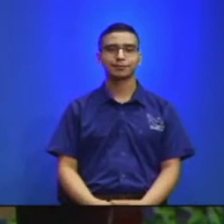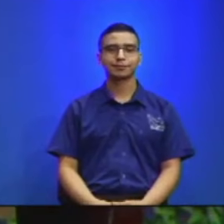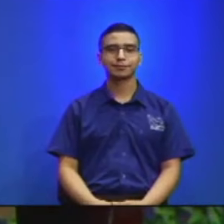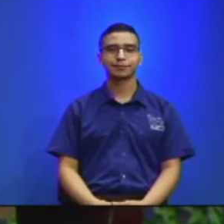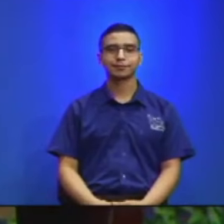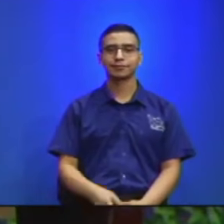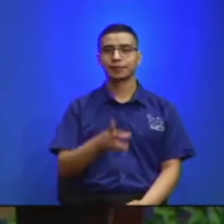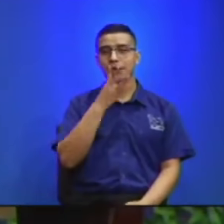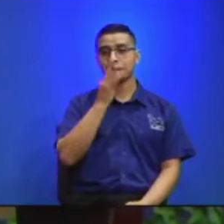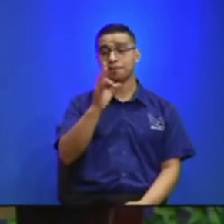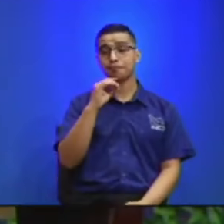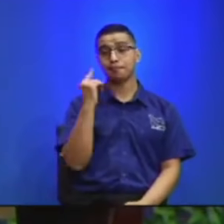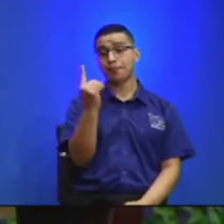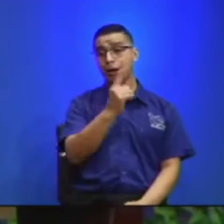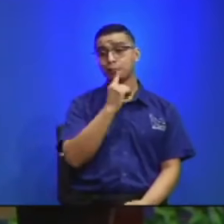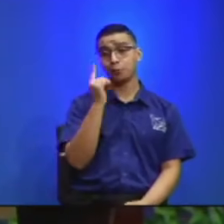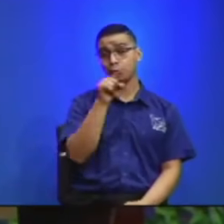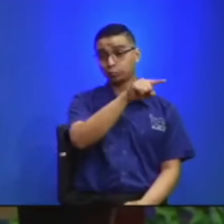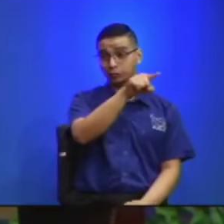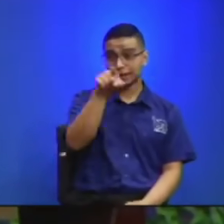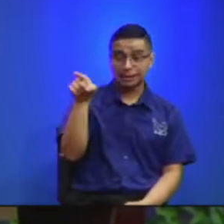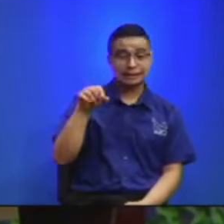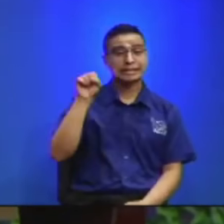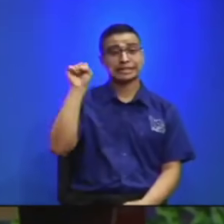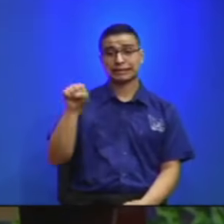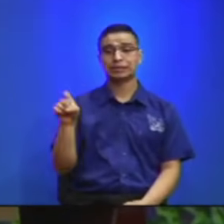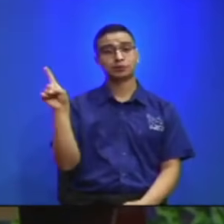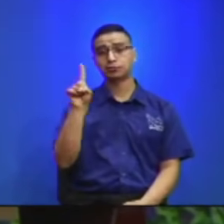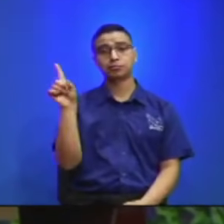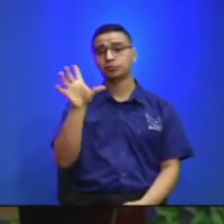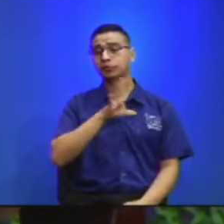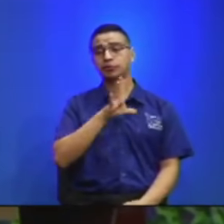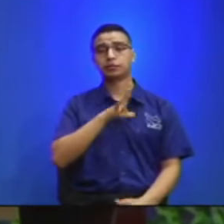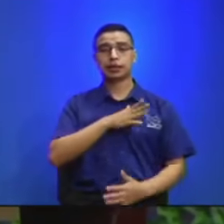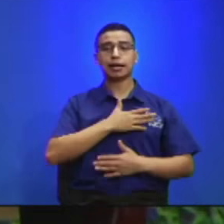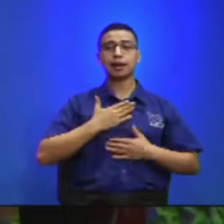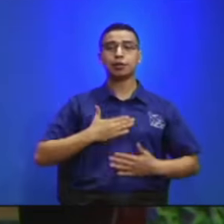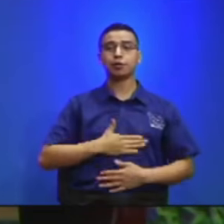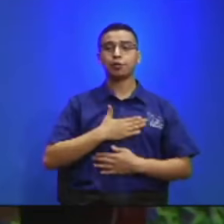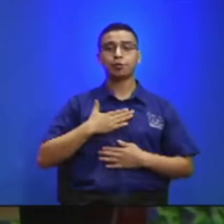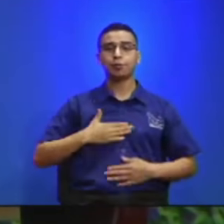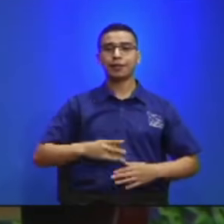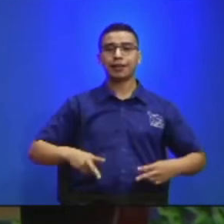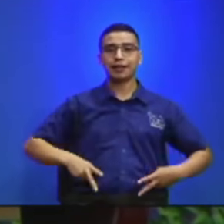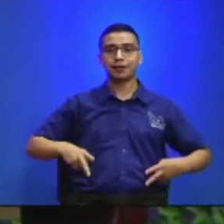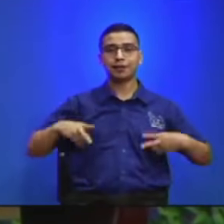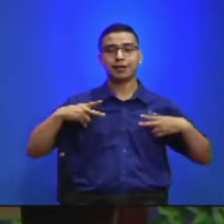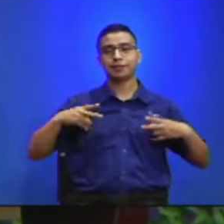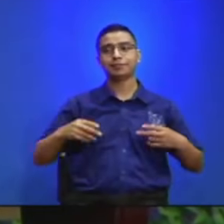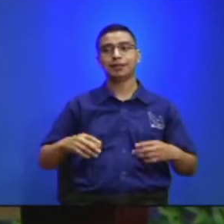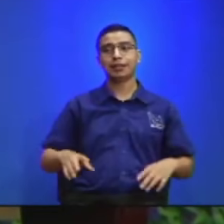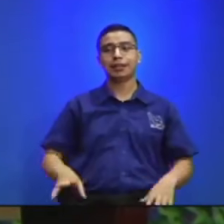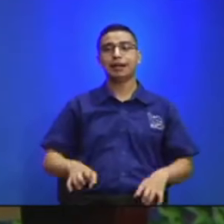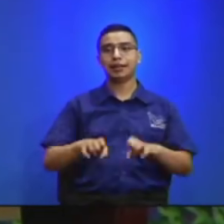hermano si tú no tienes deleite en la vida tienes existencia